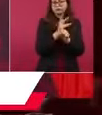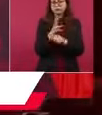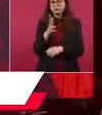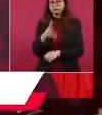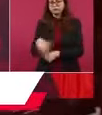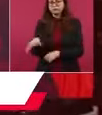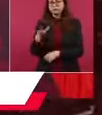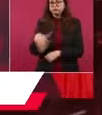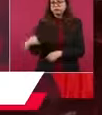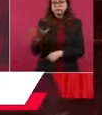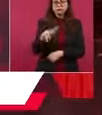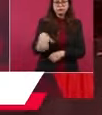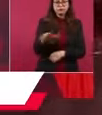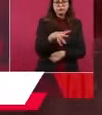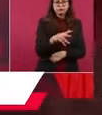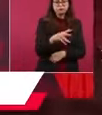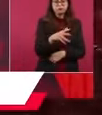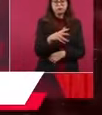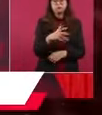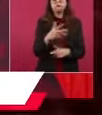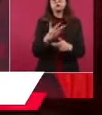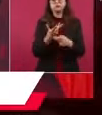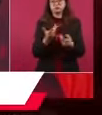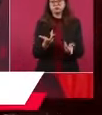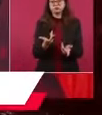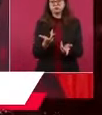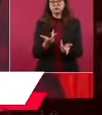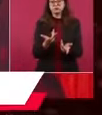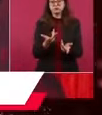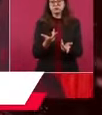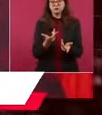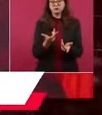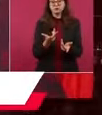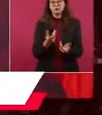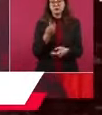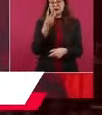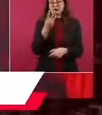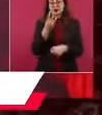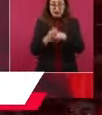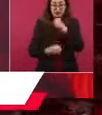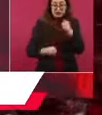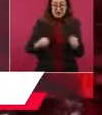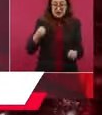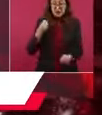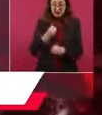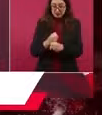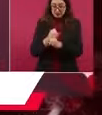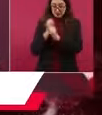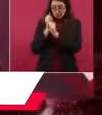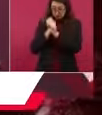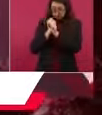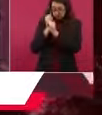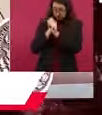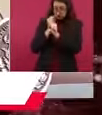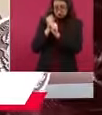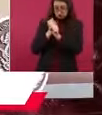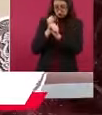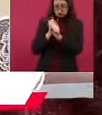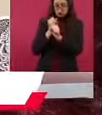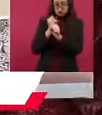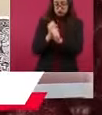caso del cártel de inmobiliario de la alcaldía Benito Juárez, básicamente en la colonia del